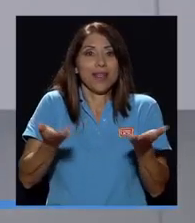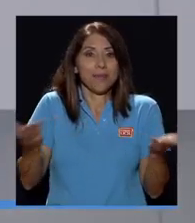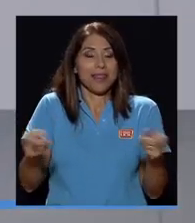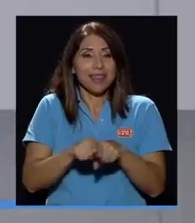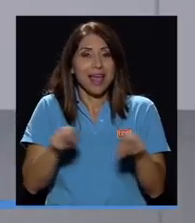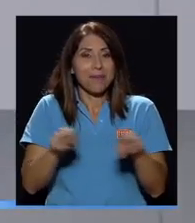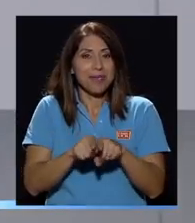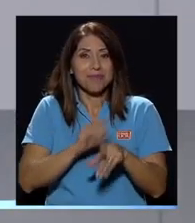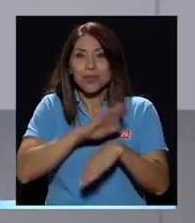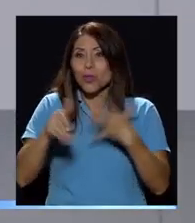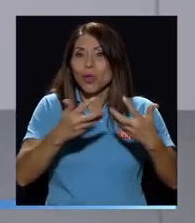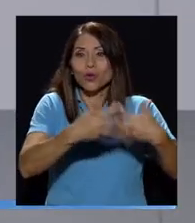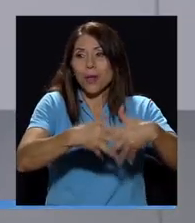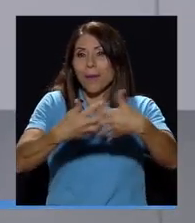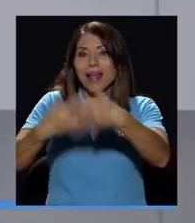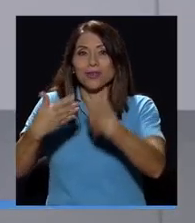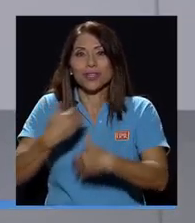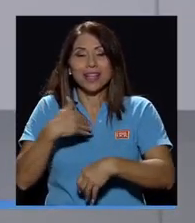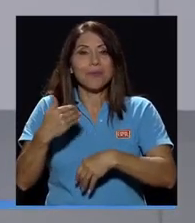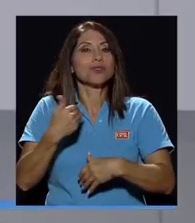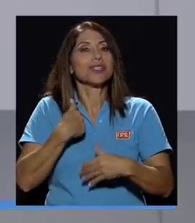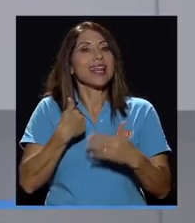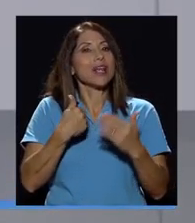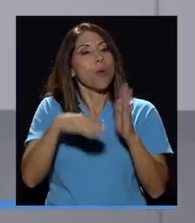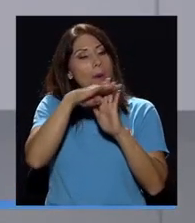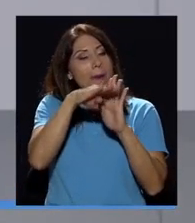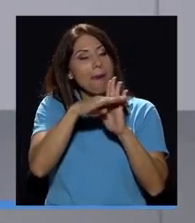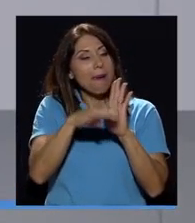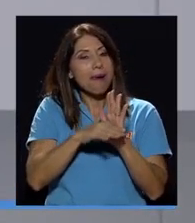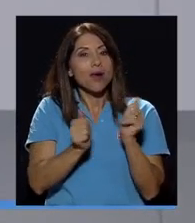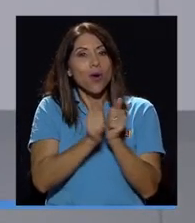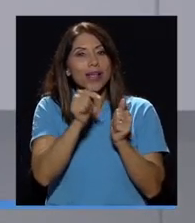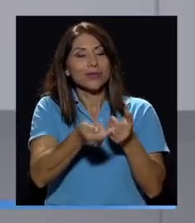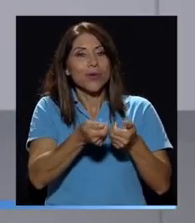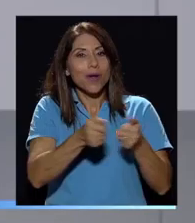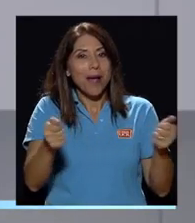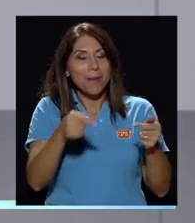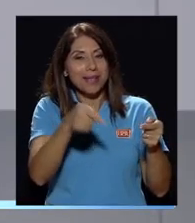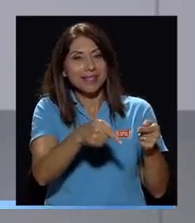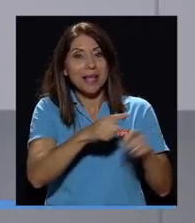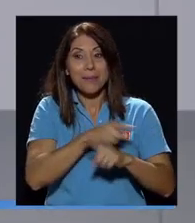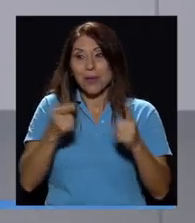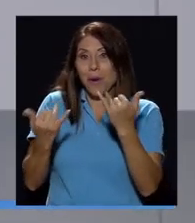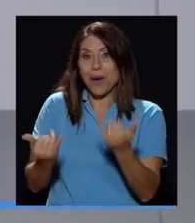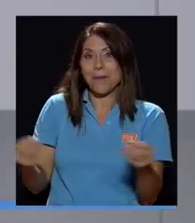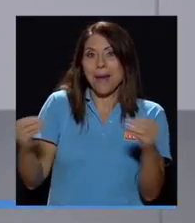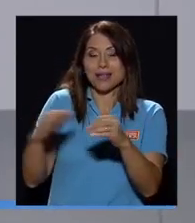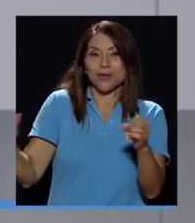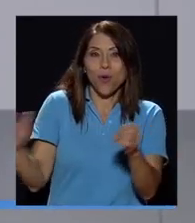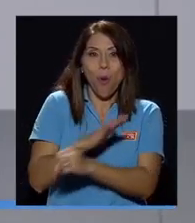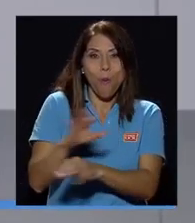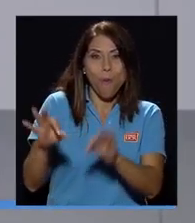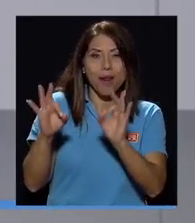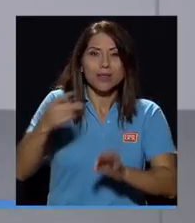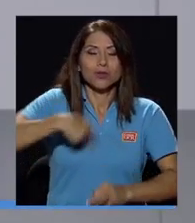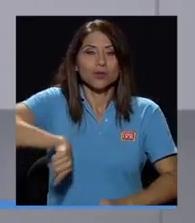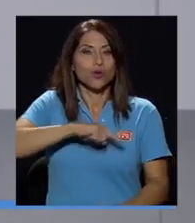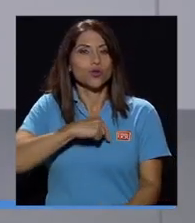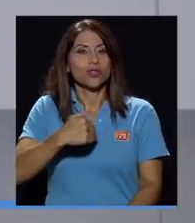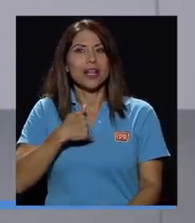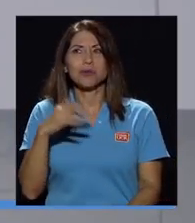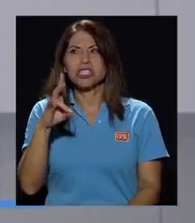tienen ciertos parámetros y con ellos calculamos mapas pero estos son más completos son verdad nosotros tenemos 70 100